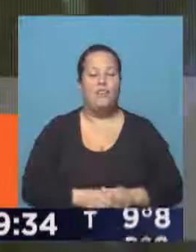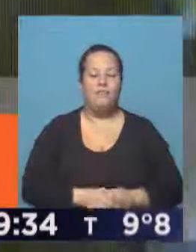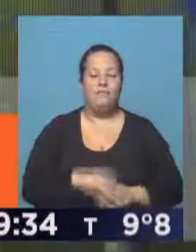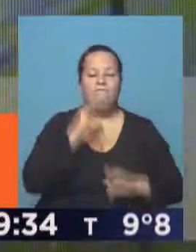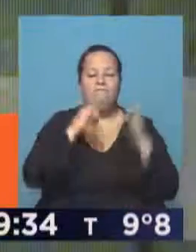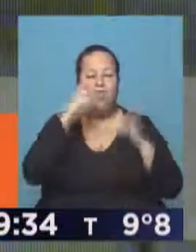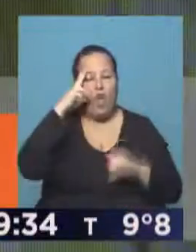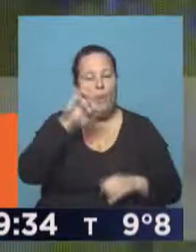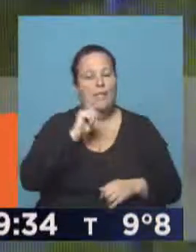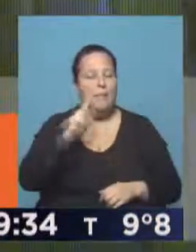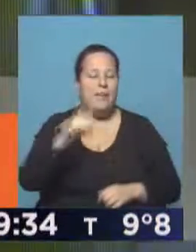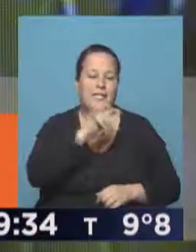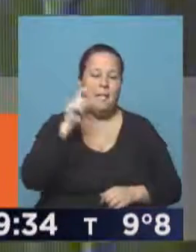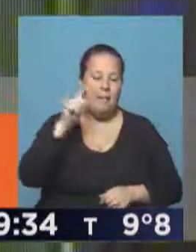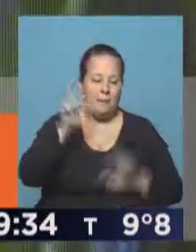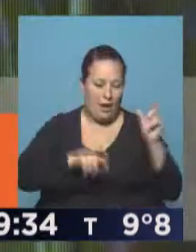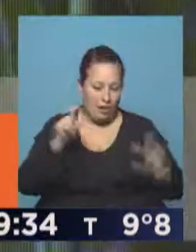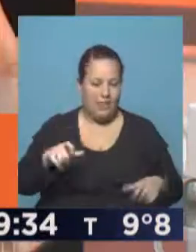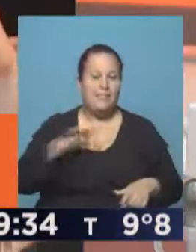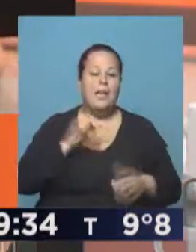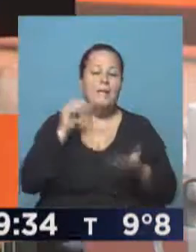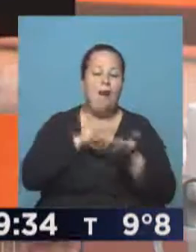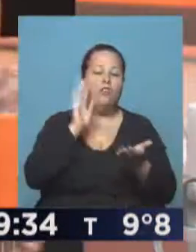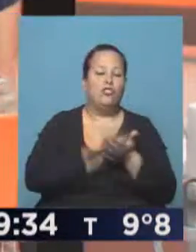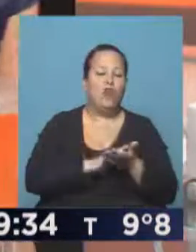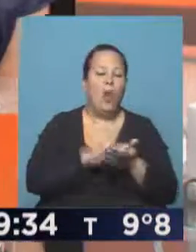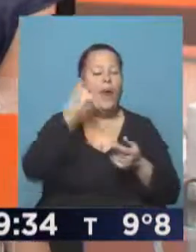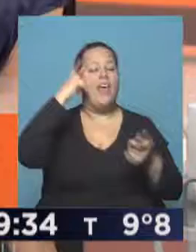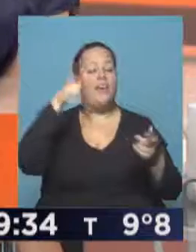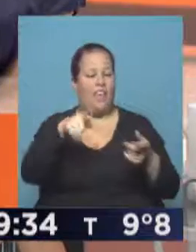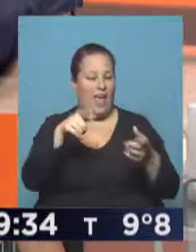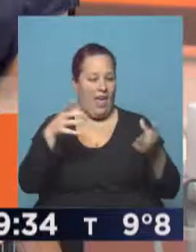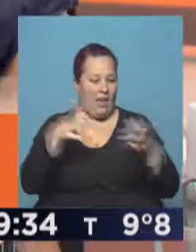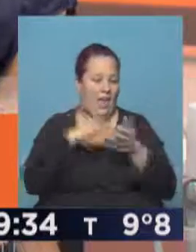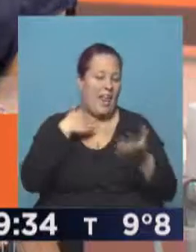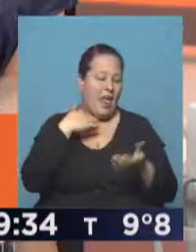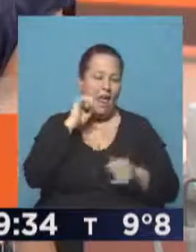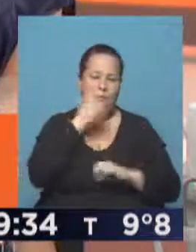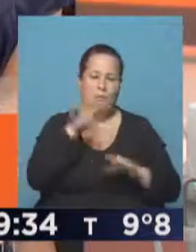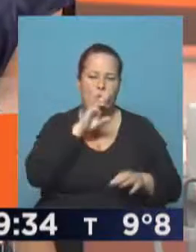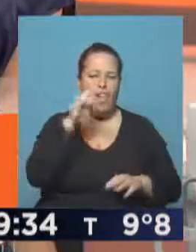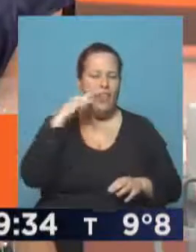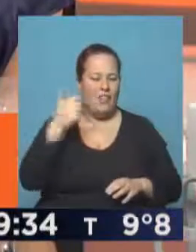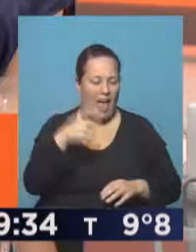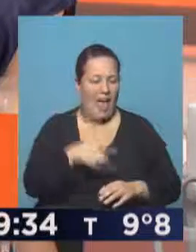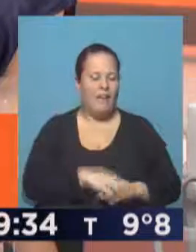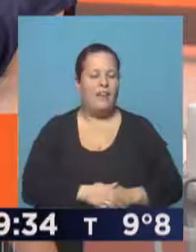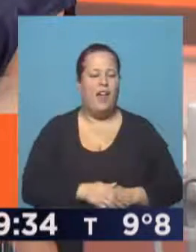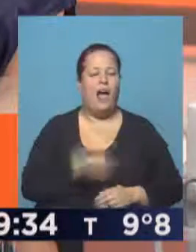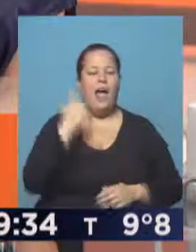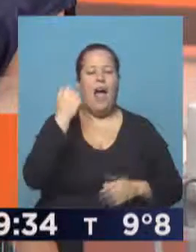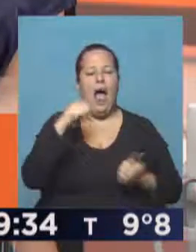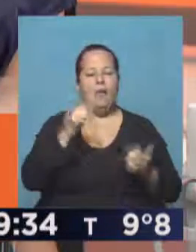de 90.000, 100.000 personas. Si quieren saber más acerca de las ideas de sus libros maravillosos, de Diana Cohen Agrest, tiene